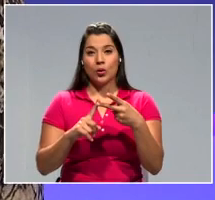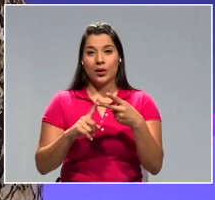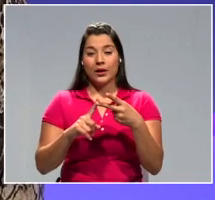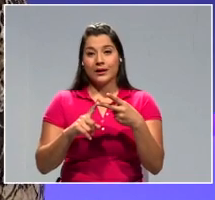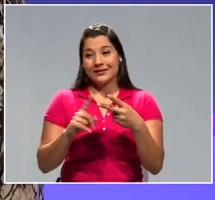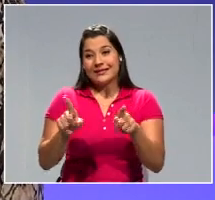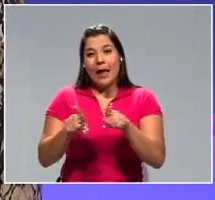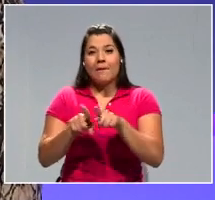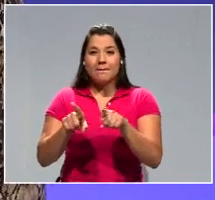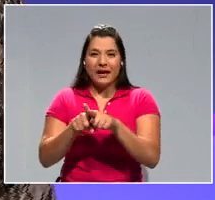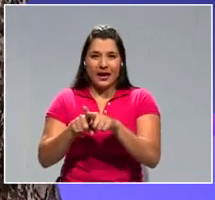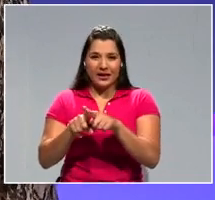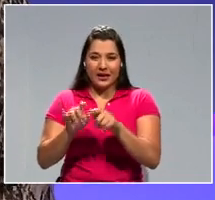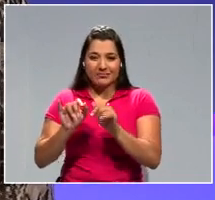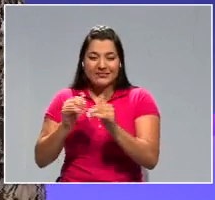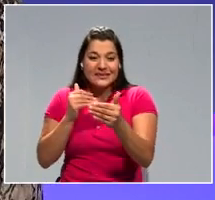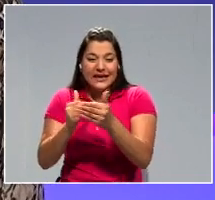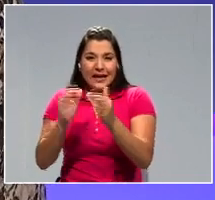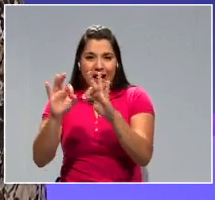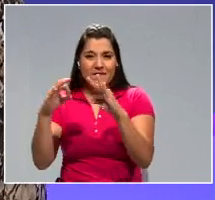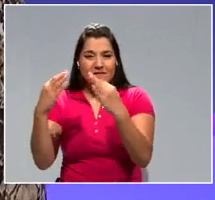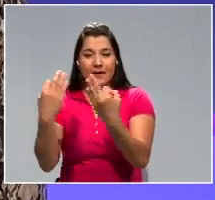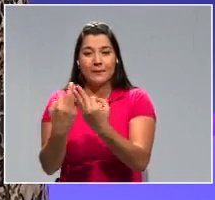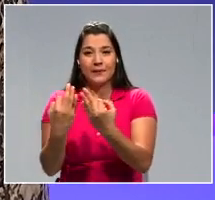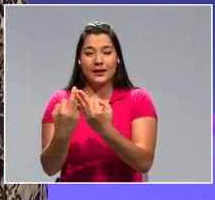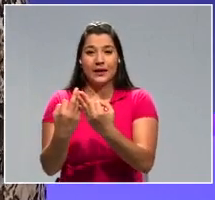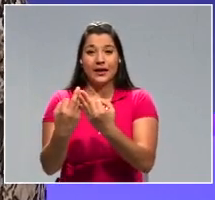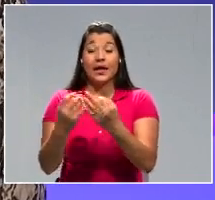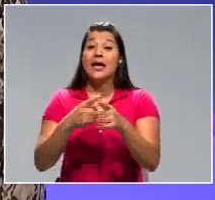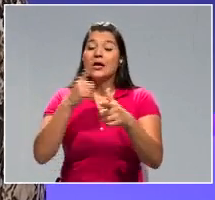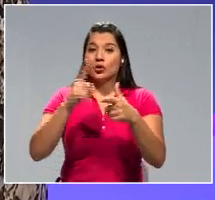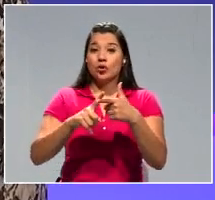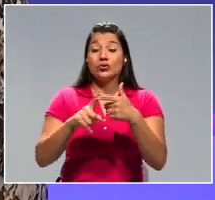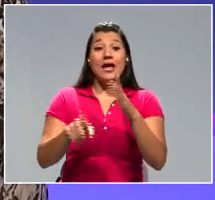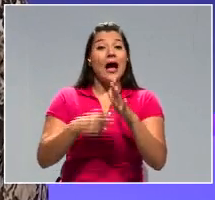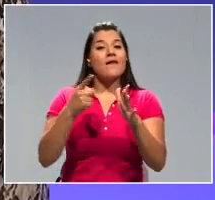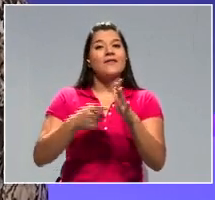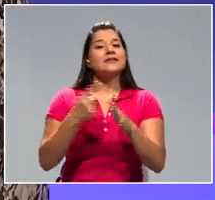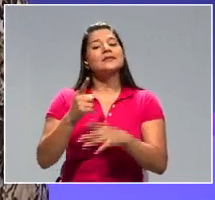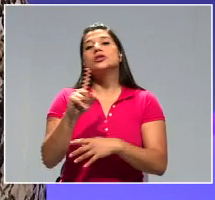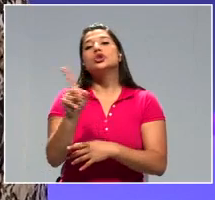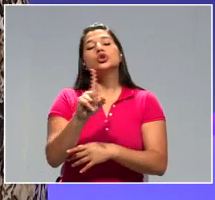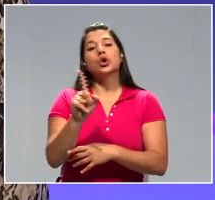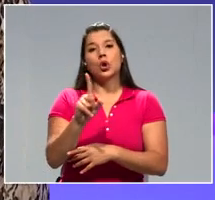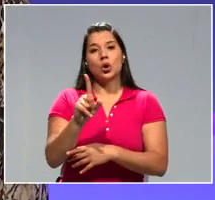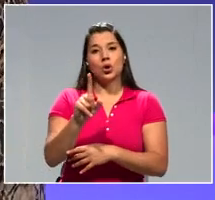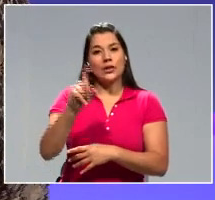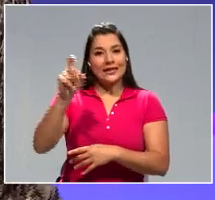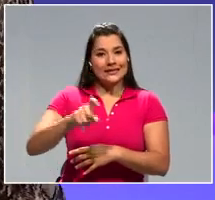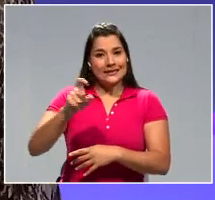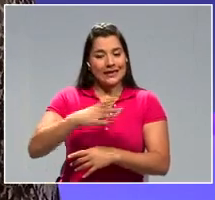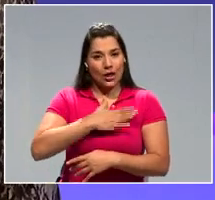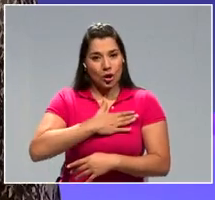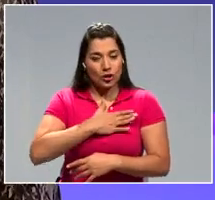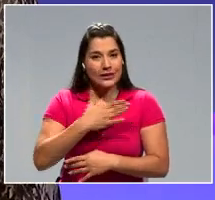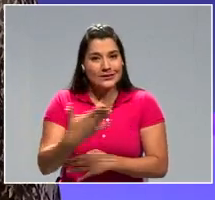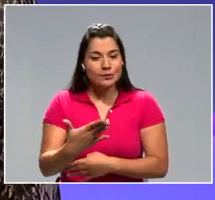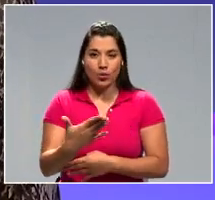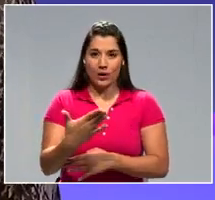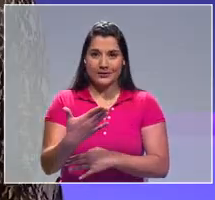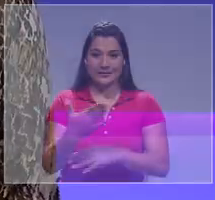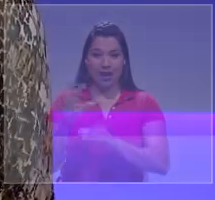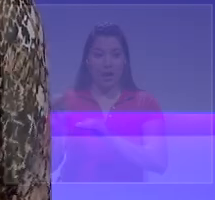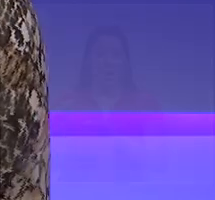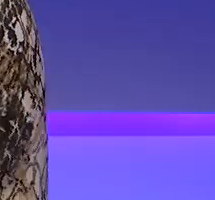arraigo que tiene la familia de varias generaciones, y entonces a veces no necesariamente están dispuestas a irse, a trasladarse a